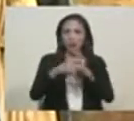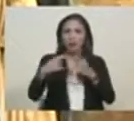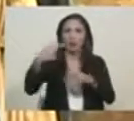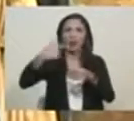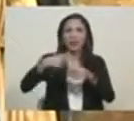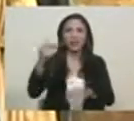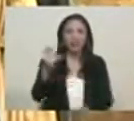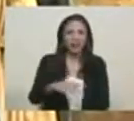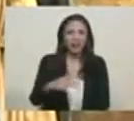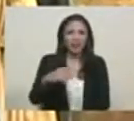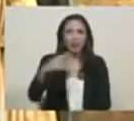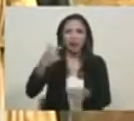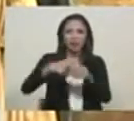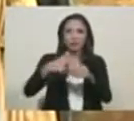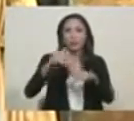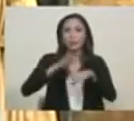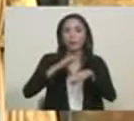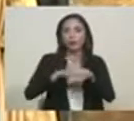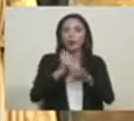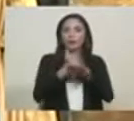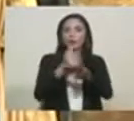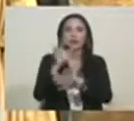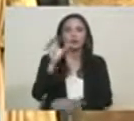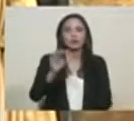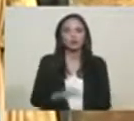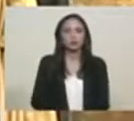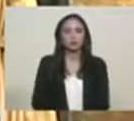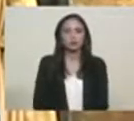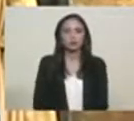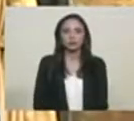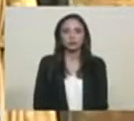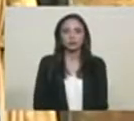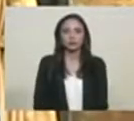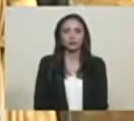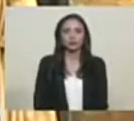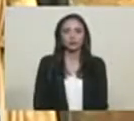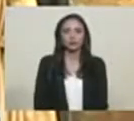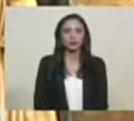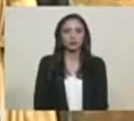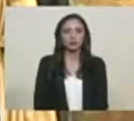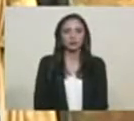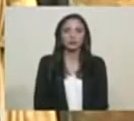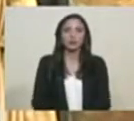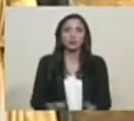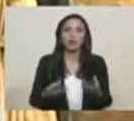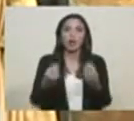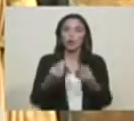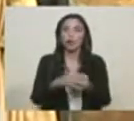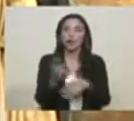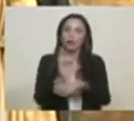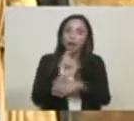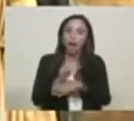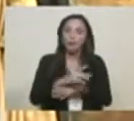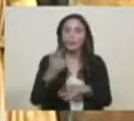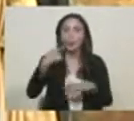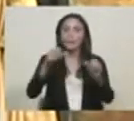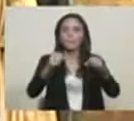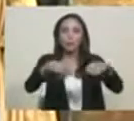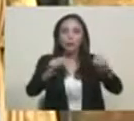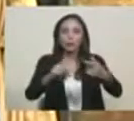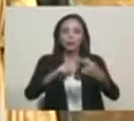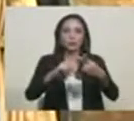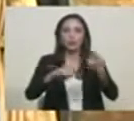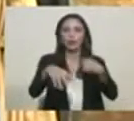lo voy a hacer para favorecer el país a la nación al pueblo y en su sitio a ser directo a ti motorizado